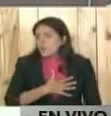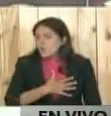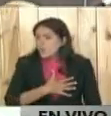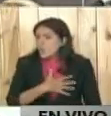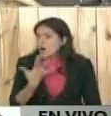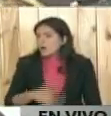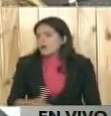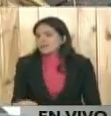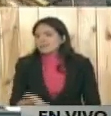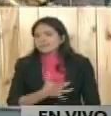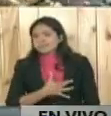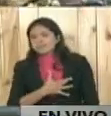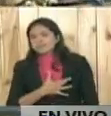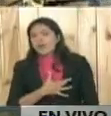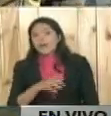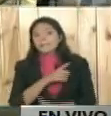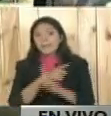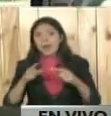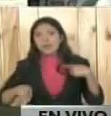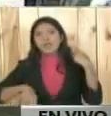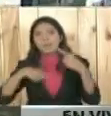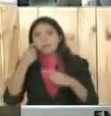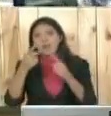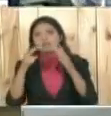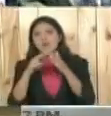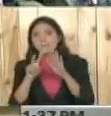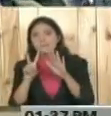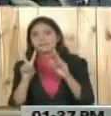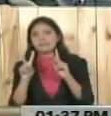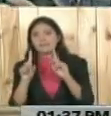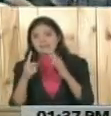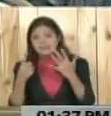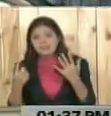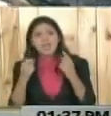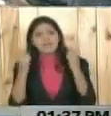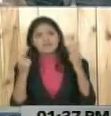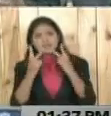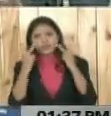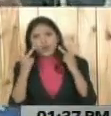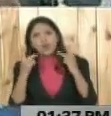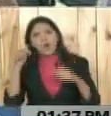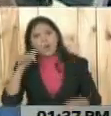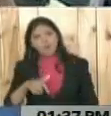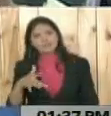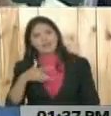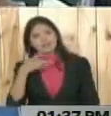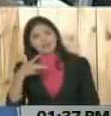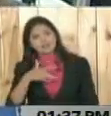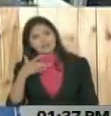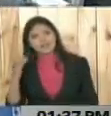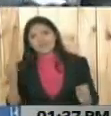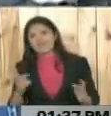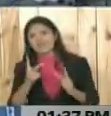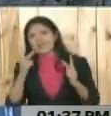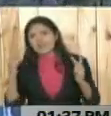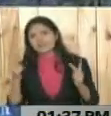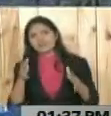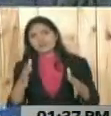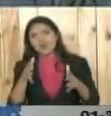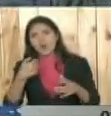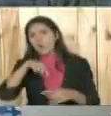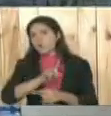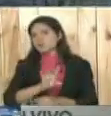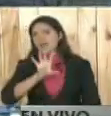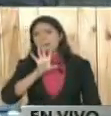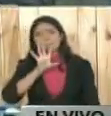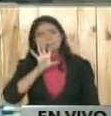las victorias del 2016 y todas las victorias de hoy lo sentimos como victorias propias. Es una sola patria,